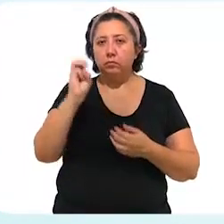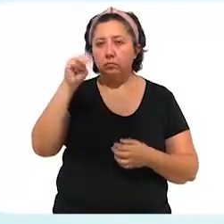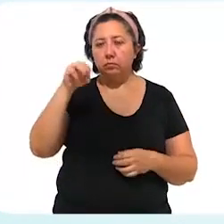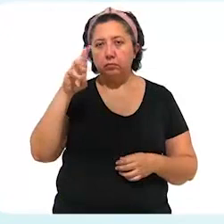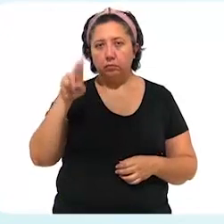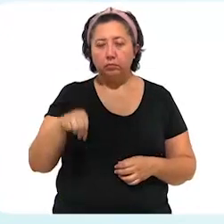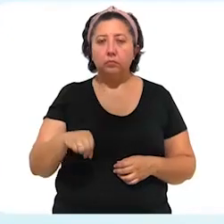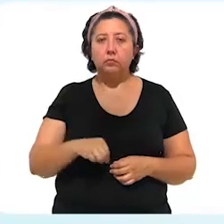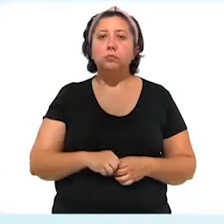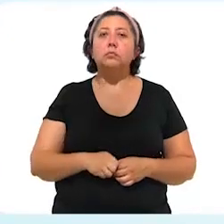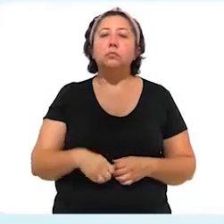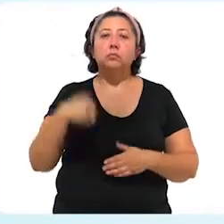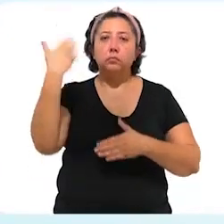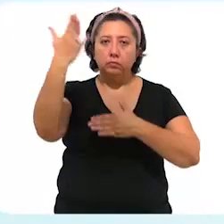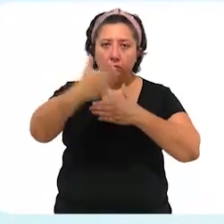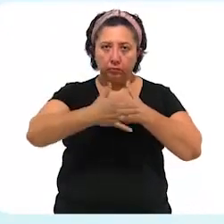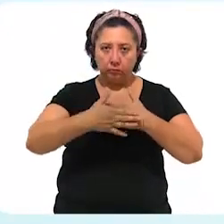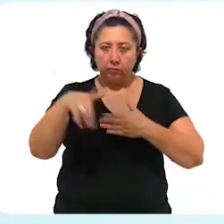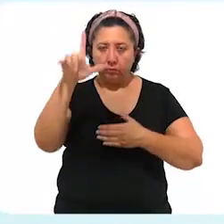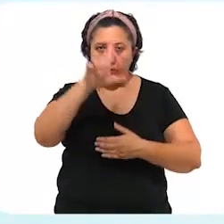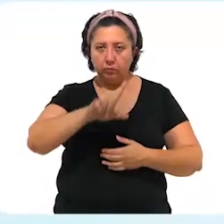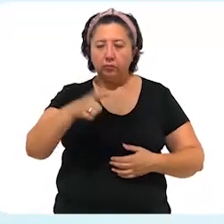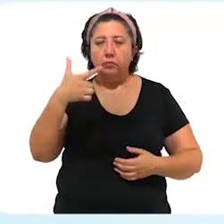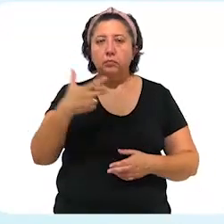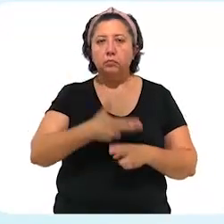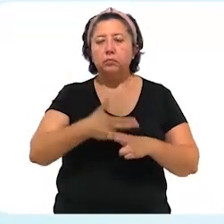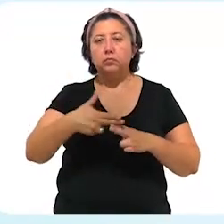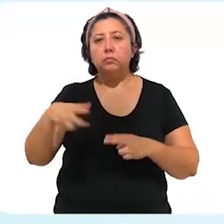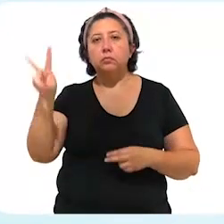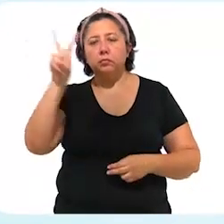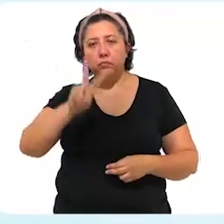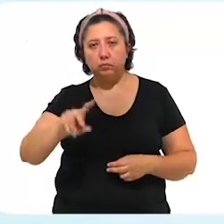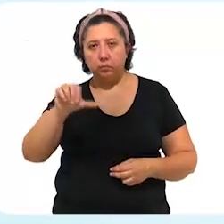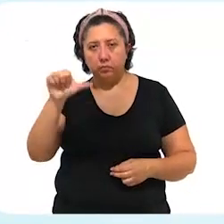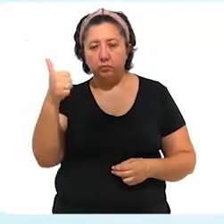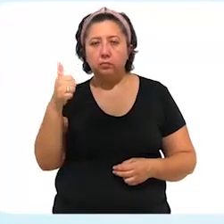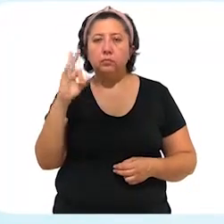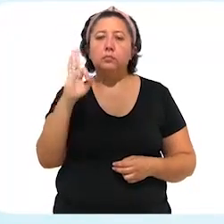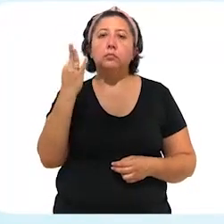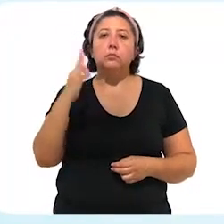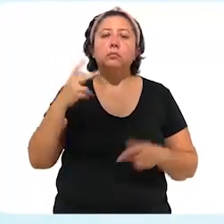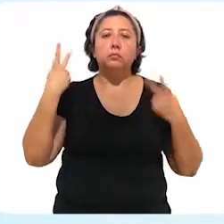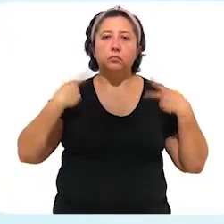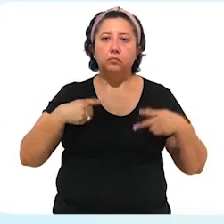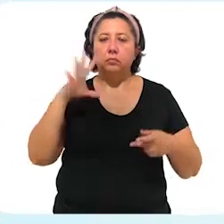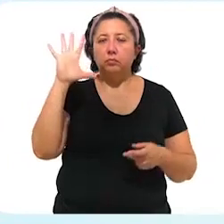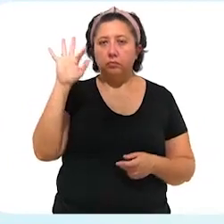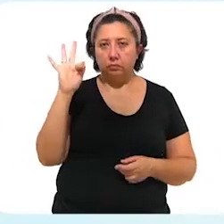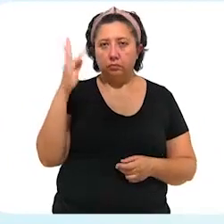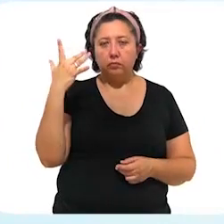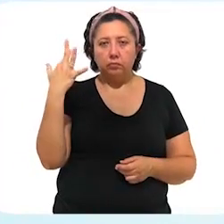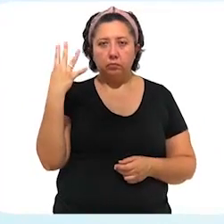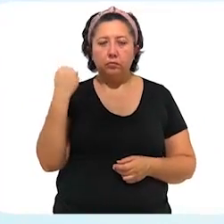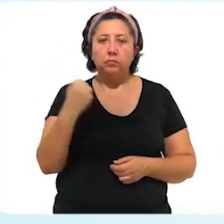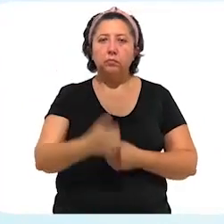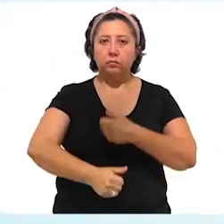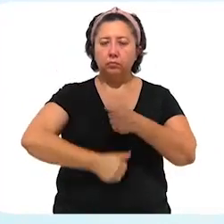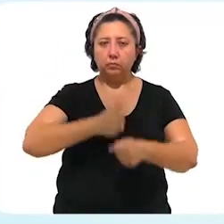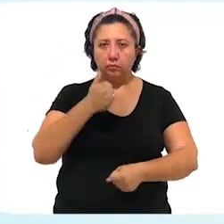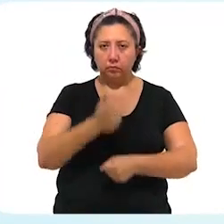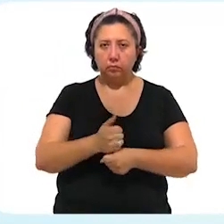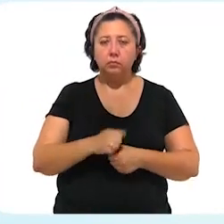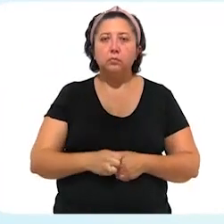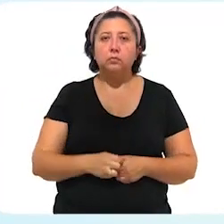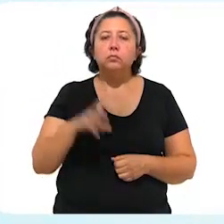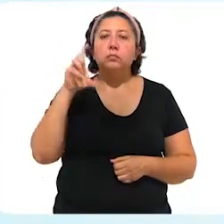Omicron. A partir del próximo lunes 7 y hasta el viernes 11 de febrero, personas de 40 a 59 años de